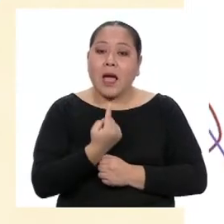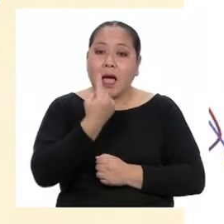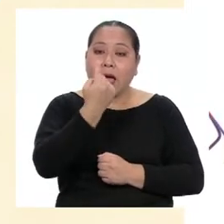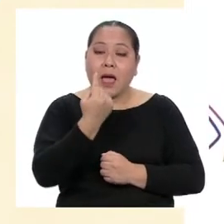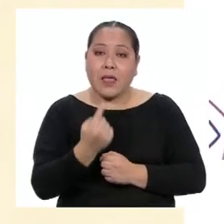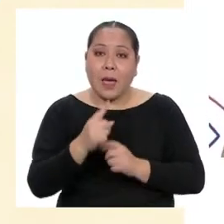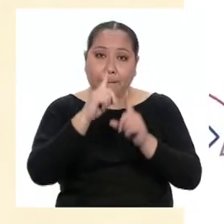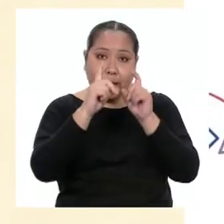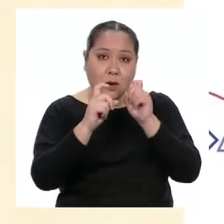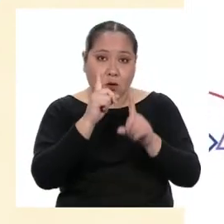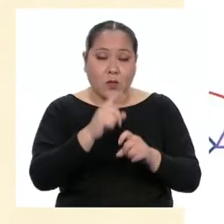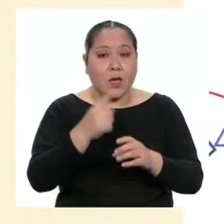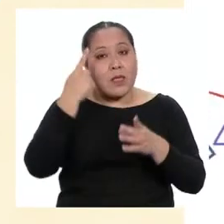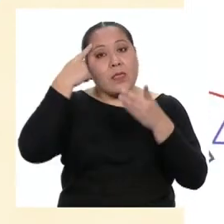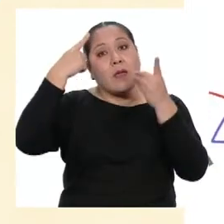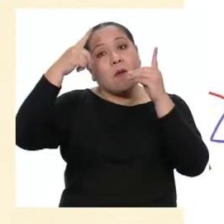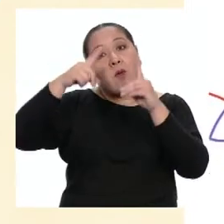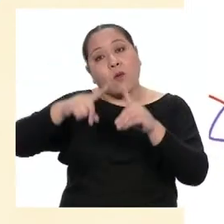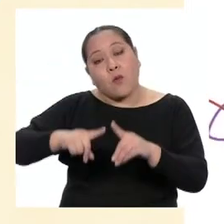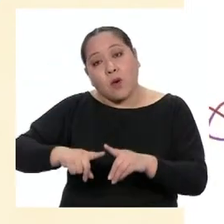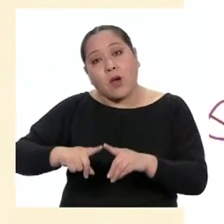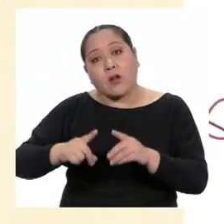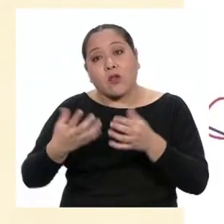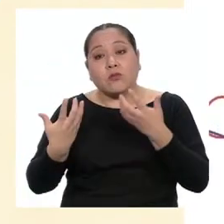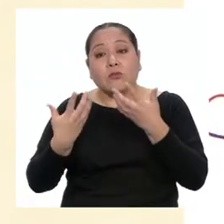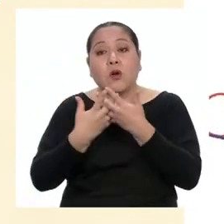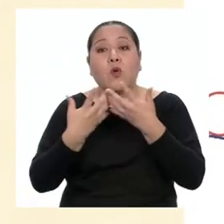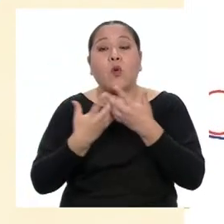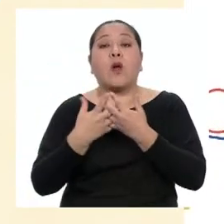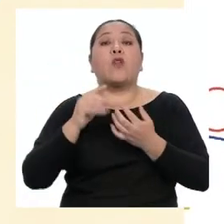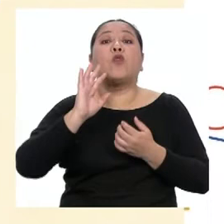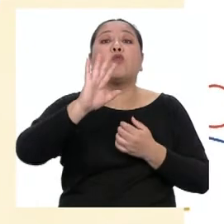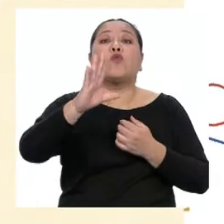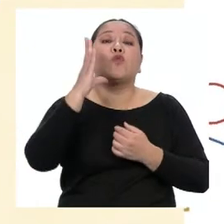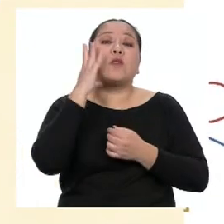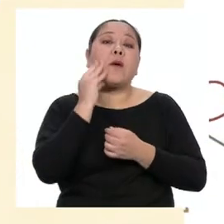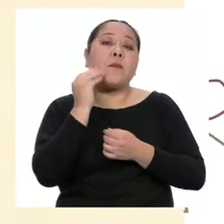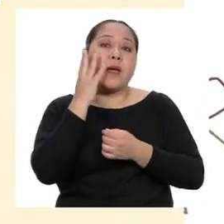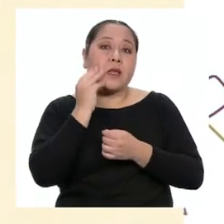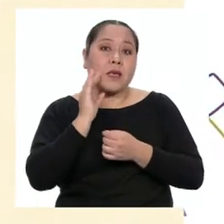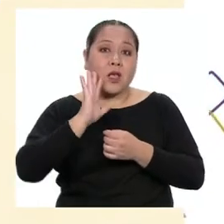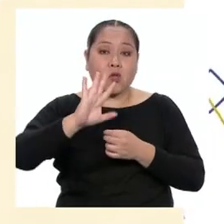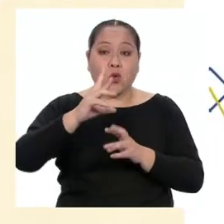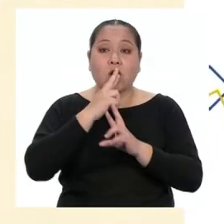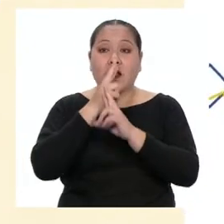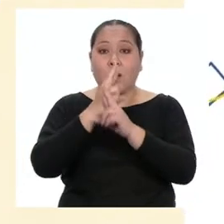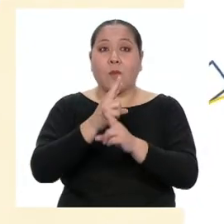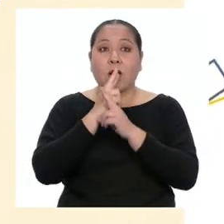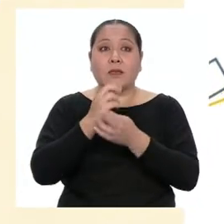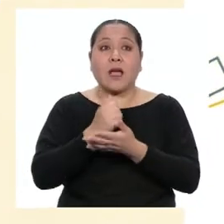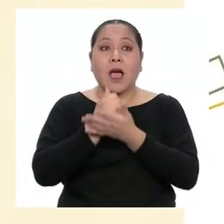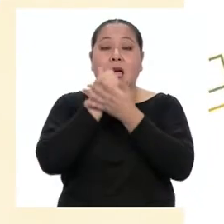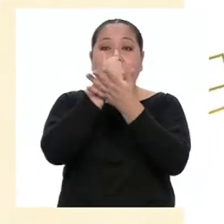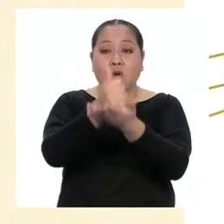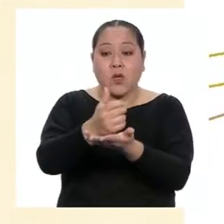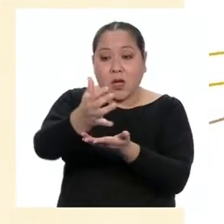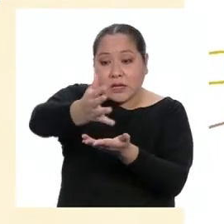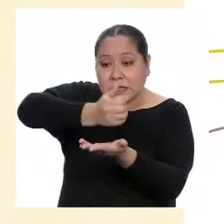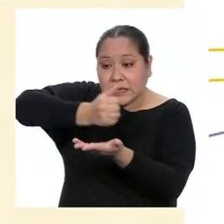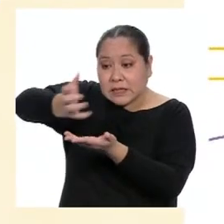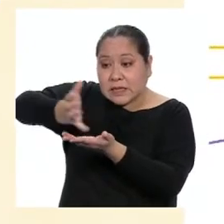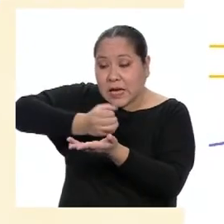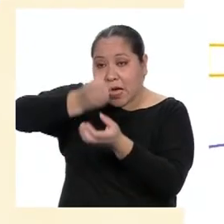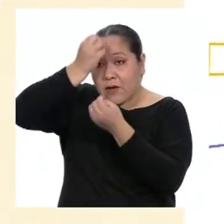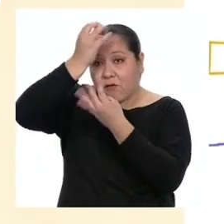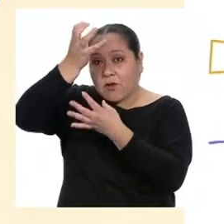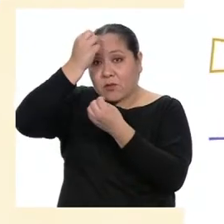de acuerdo con tus experiencias personales. Tus respuestas ayudarán a recoger información